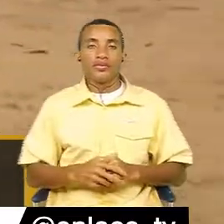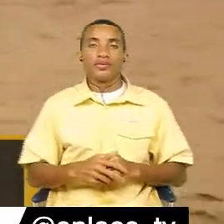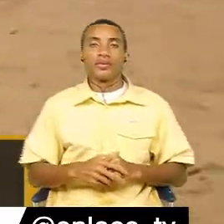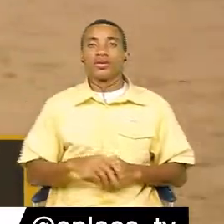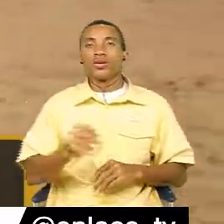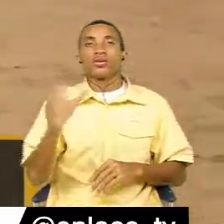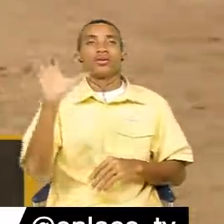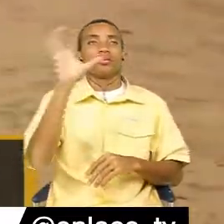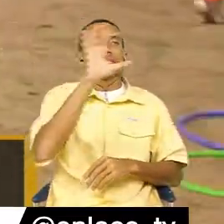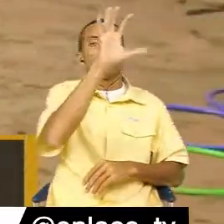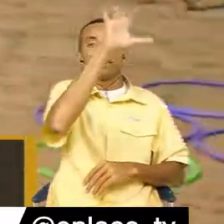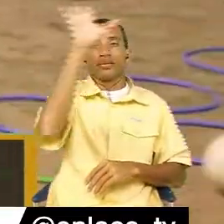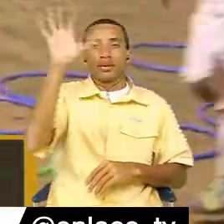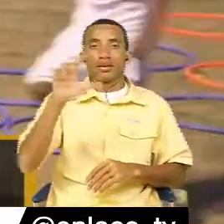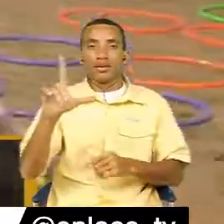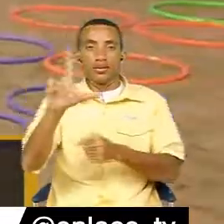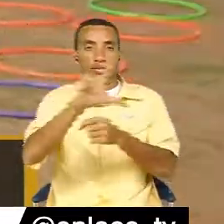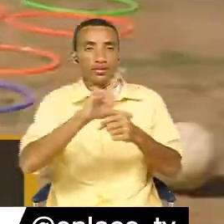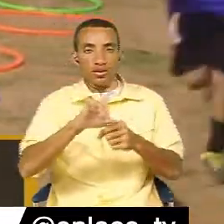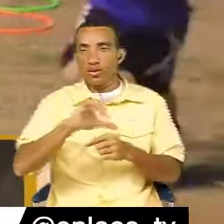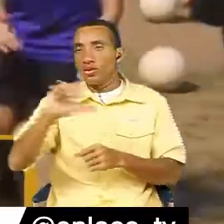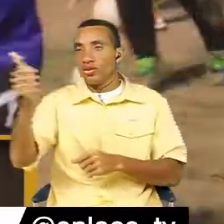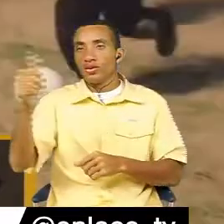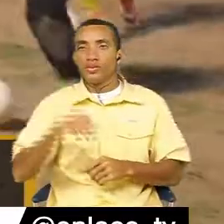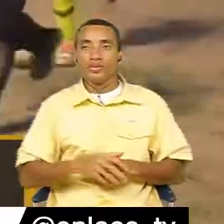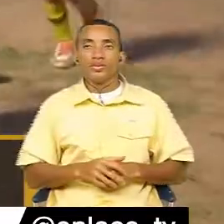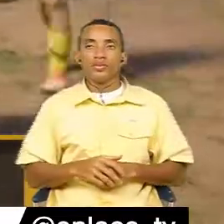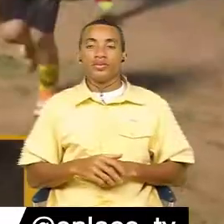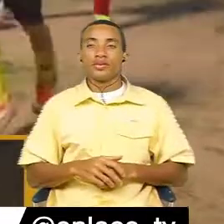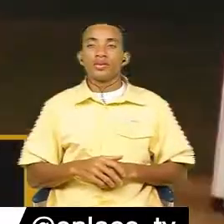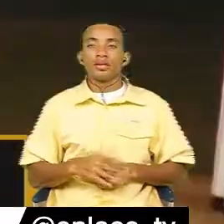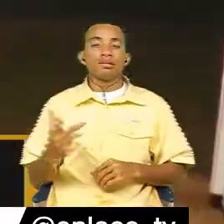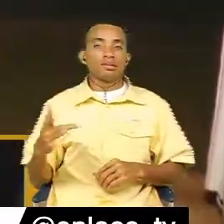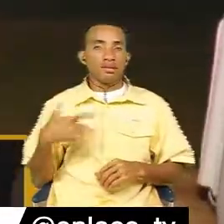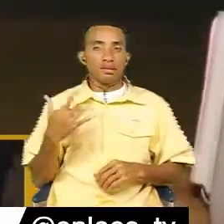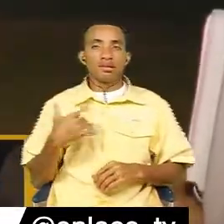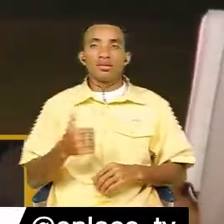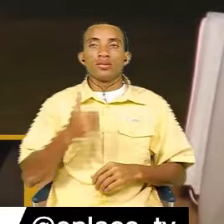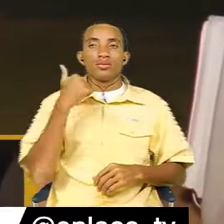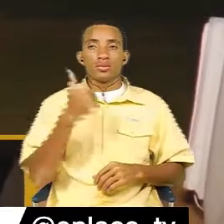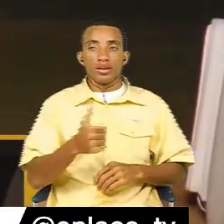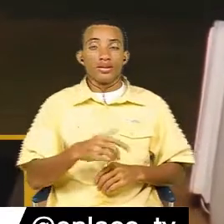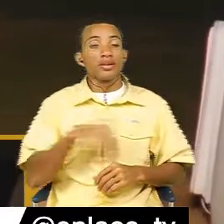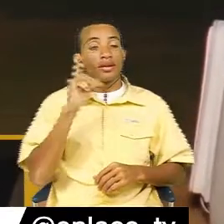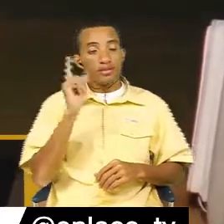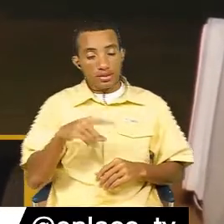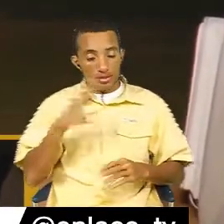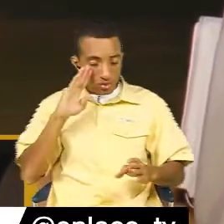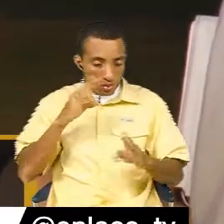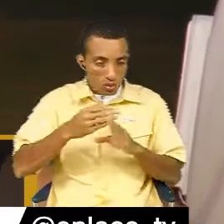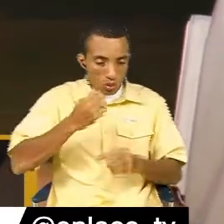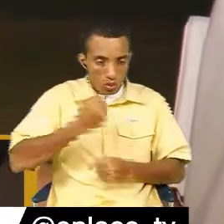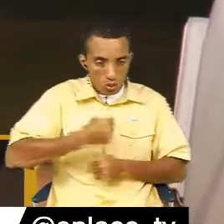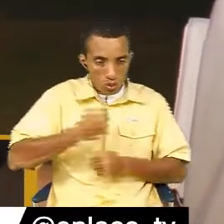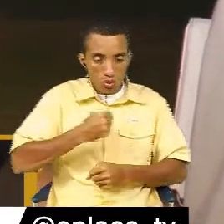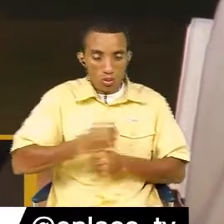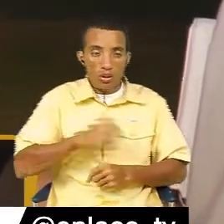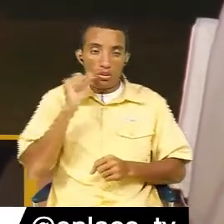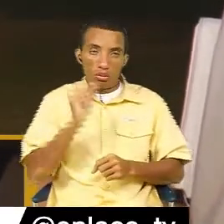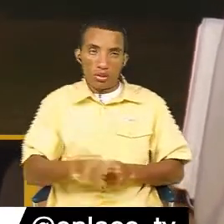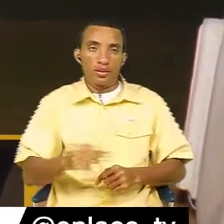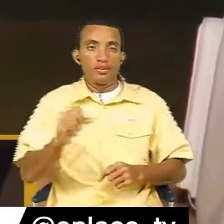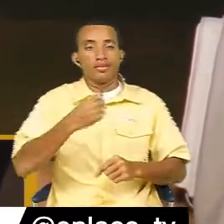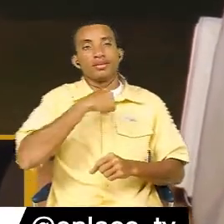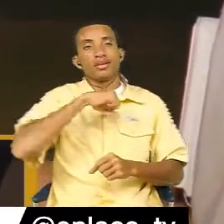de otros países, de otros lugares. Se siente muy bien, pero también hay que trabajar duro para poder traerle una